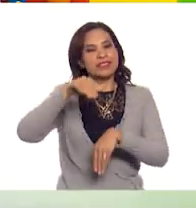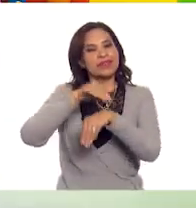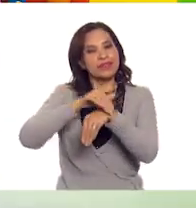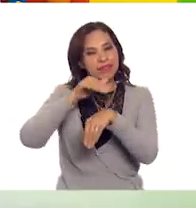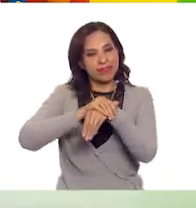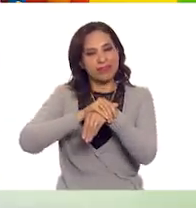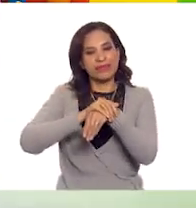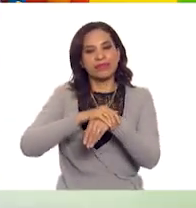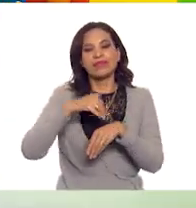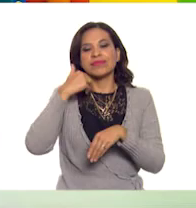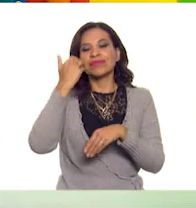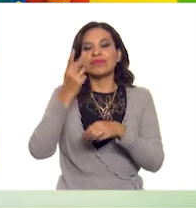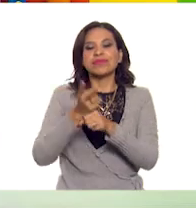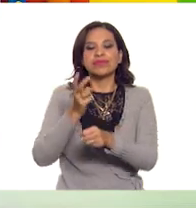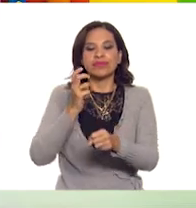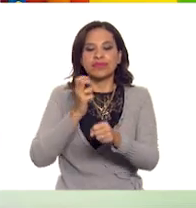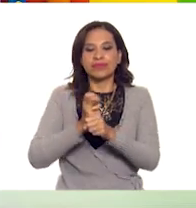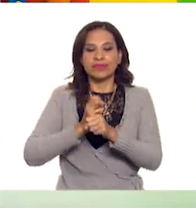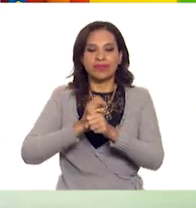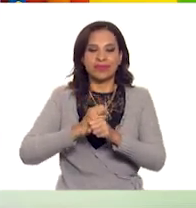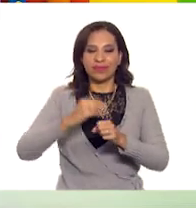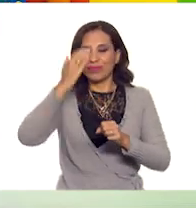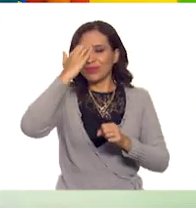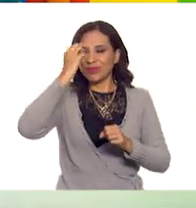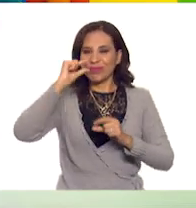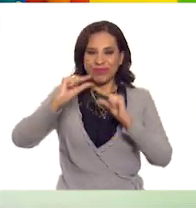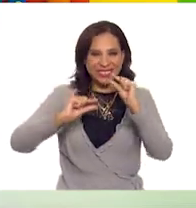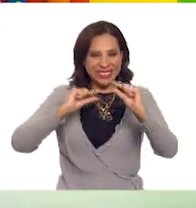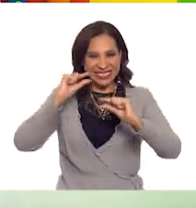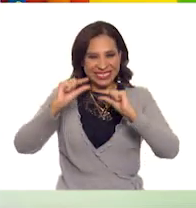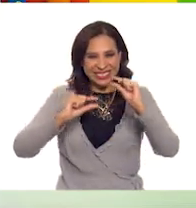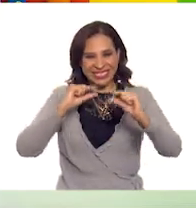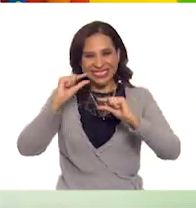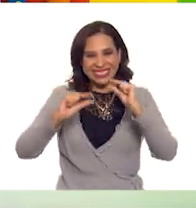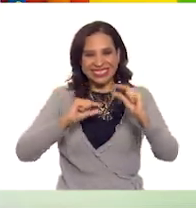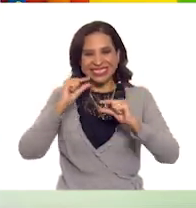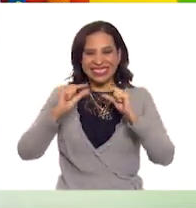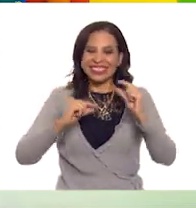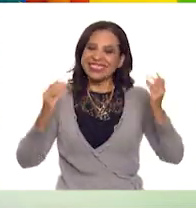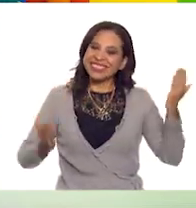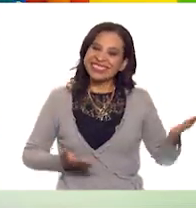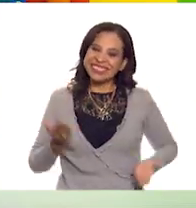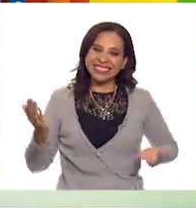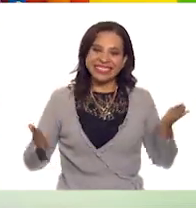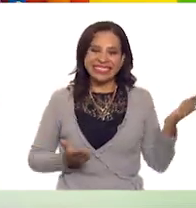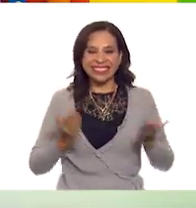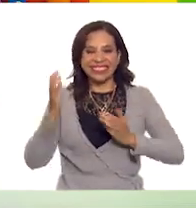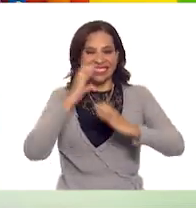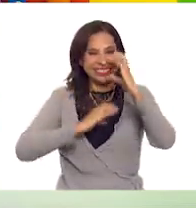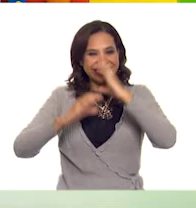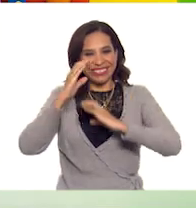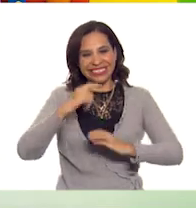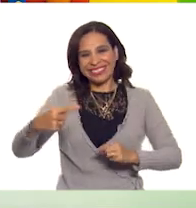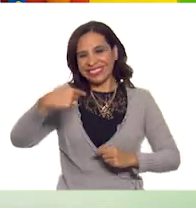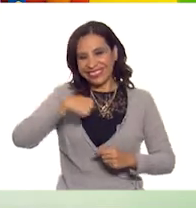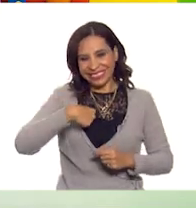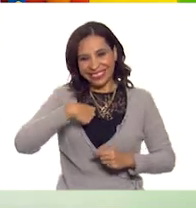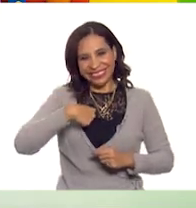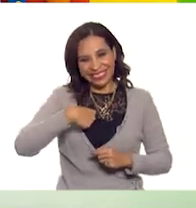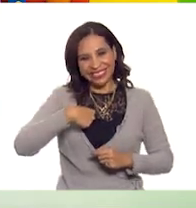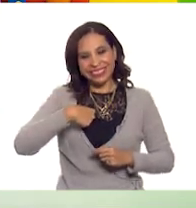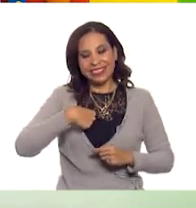amigos. Quiero invitarte a conocerme un poquito y a bailar esta canción